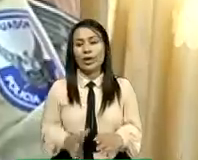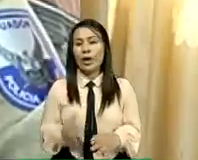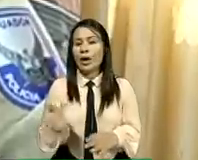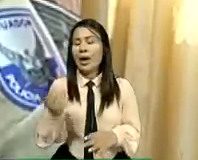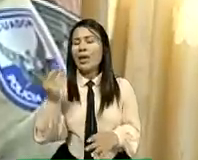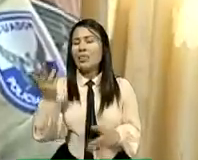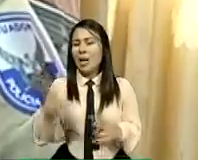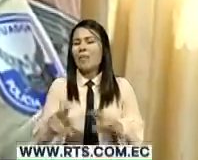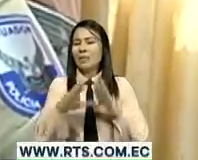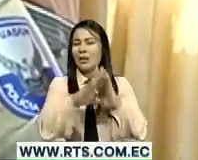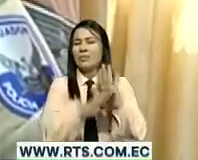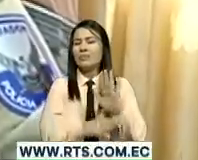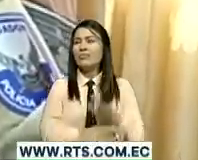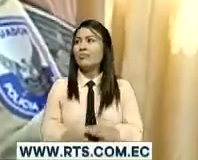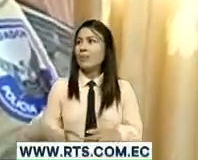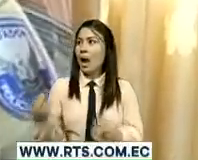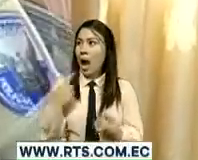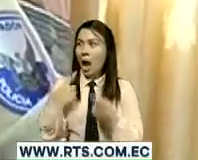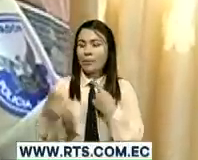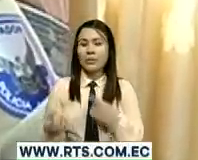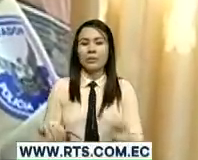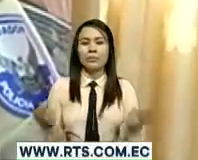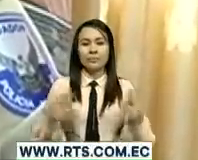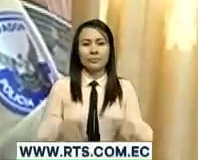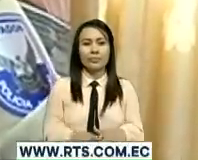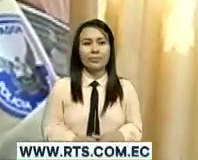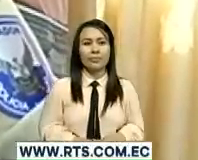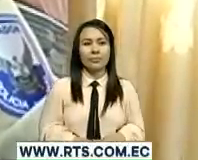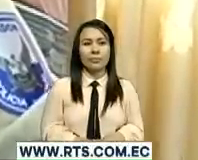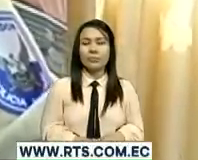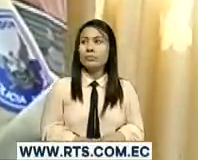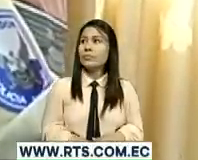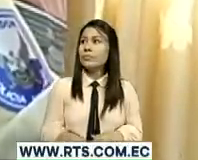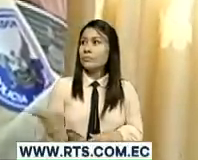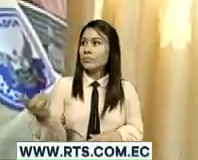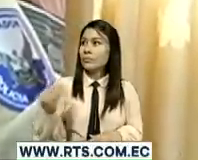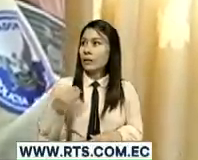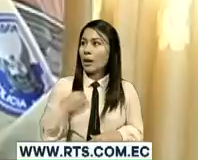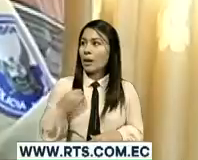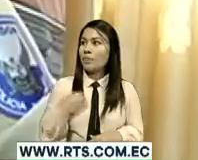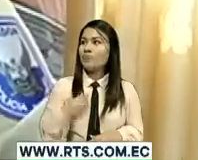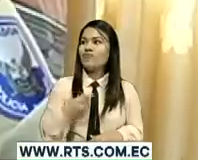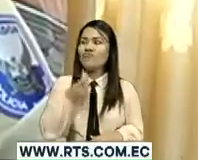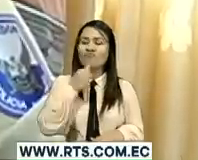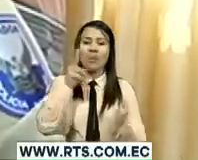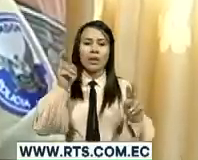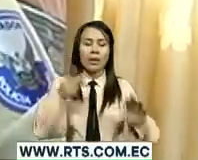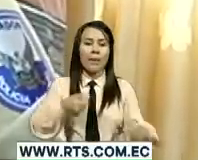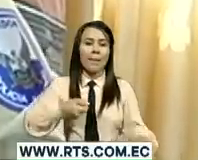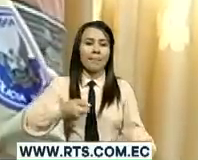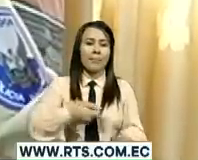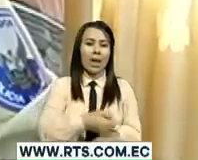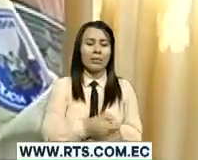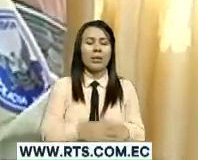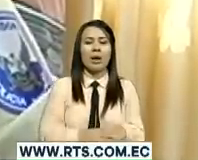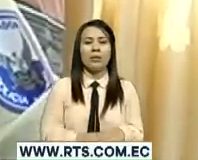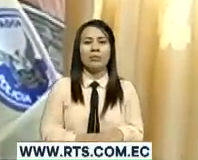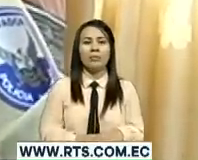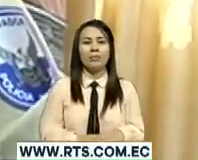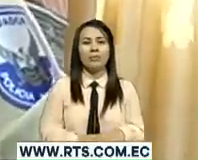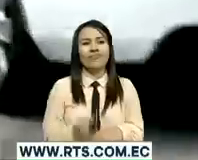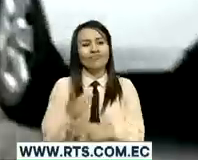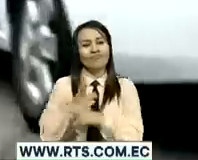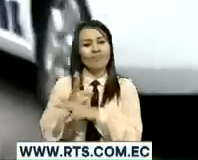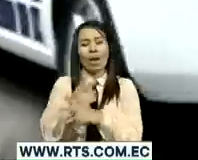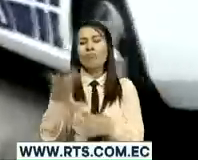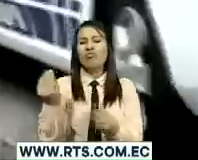Consideramos que las personas que viajaban en la motocicleta y que fueron victimadas también se encontraban en alguna actitud sospechosa, porque estaban en una